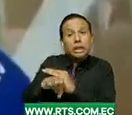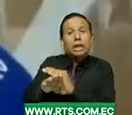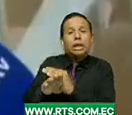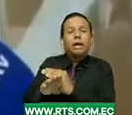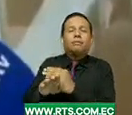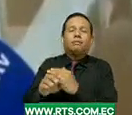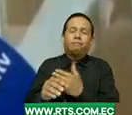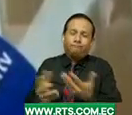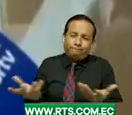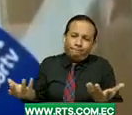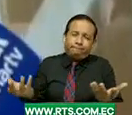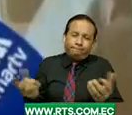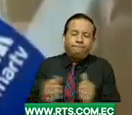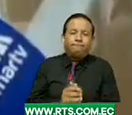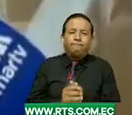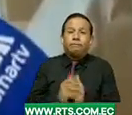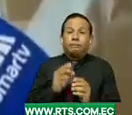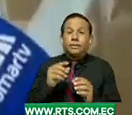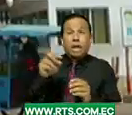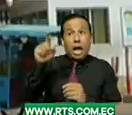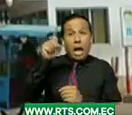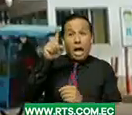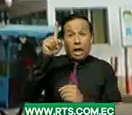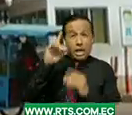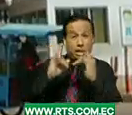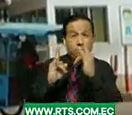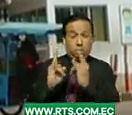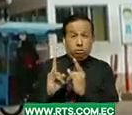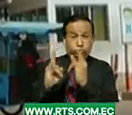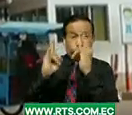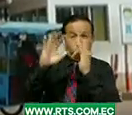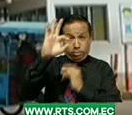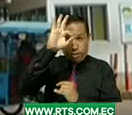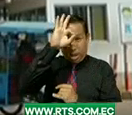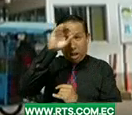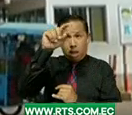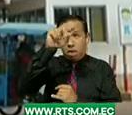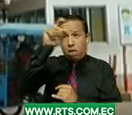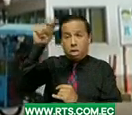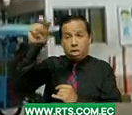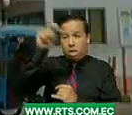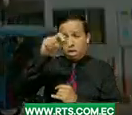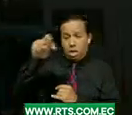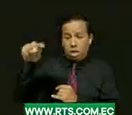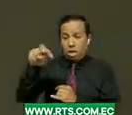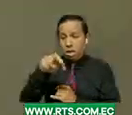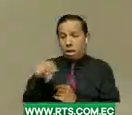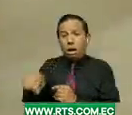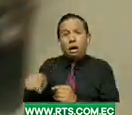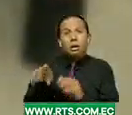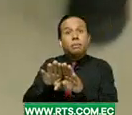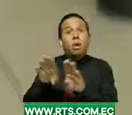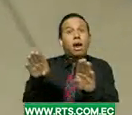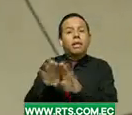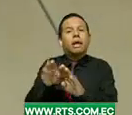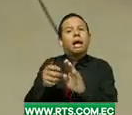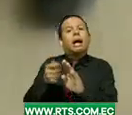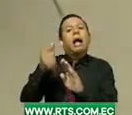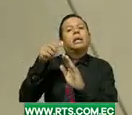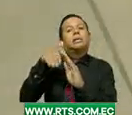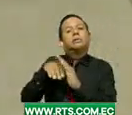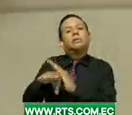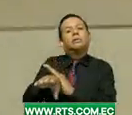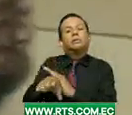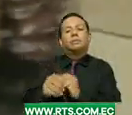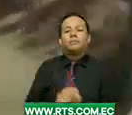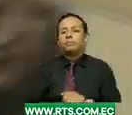saliendo. Estamos hablando que de la parte física del hospital a un metro de la vía pública. Mientras tanto, Edwin